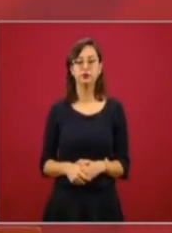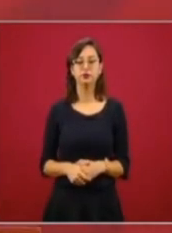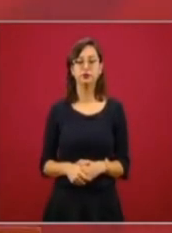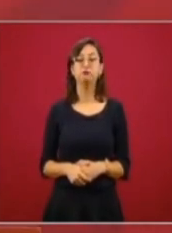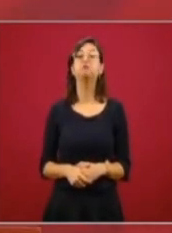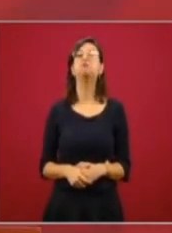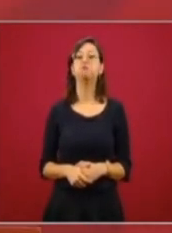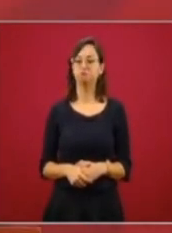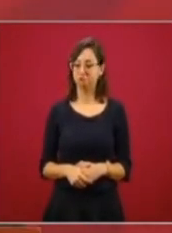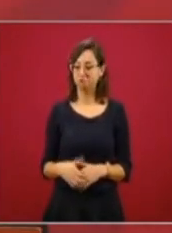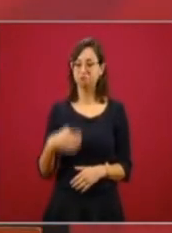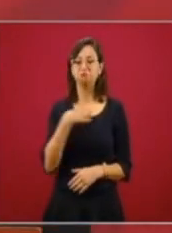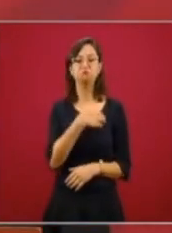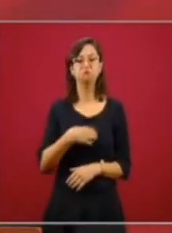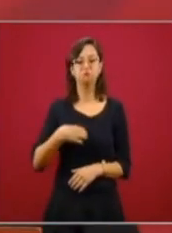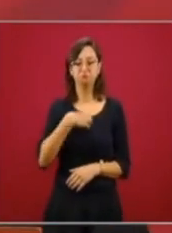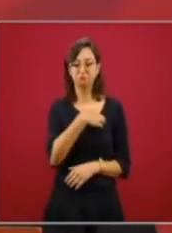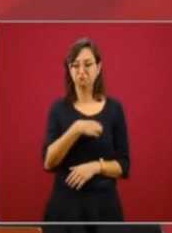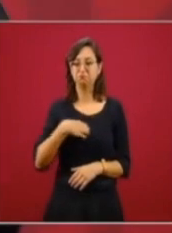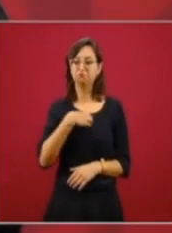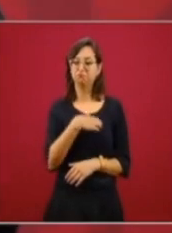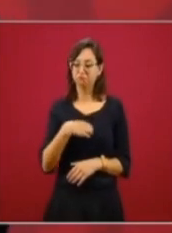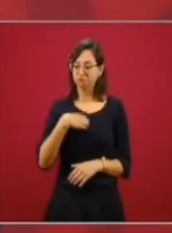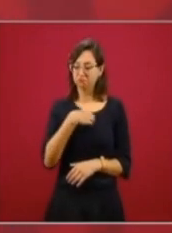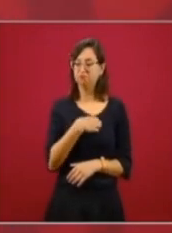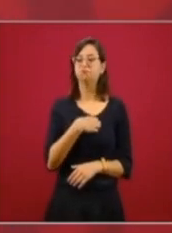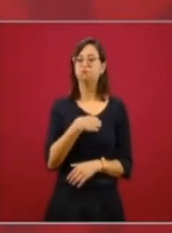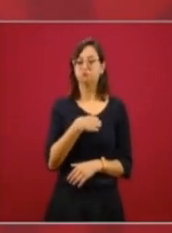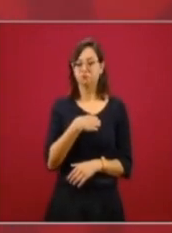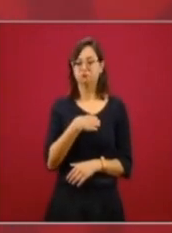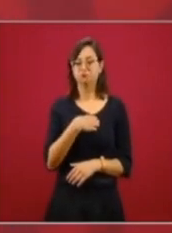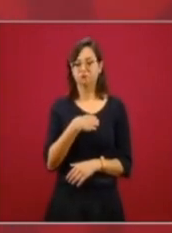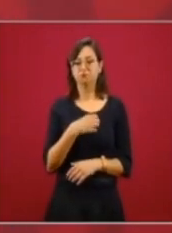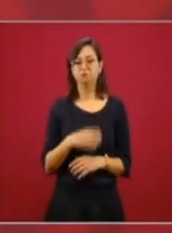Lo celebro y reconozco